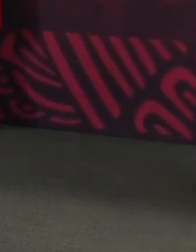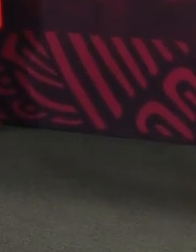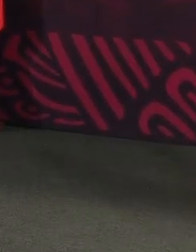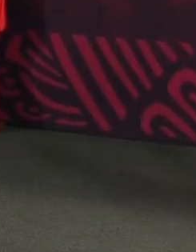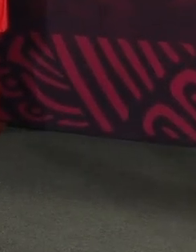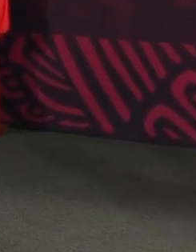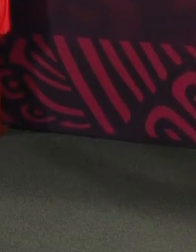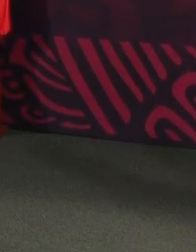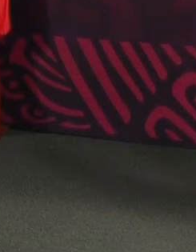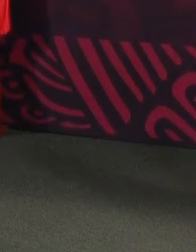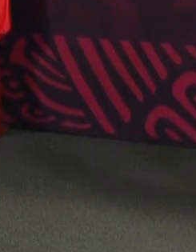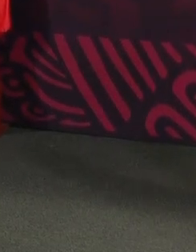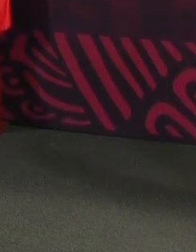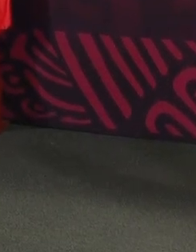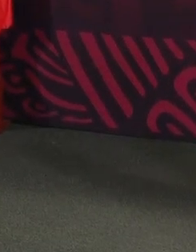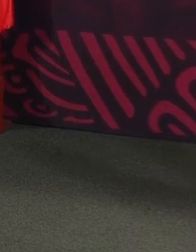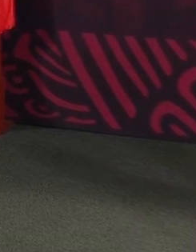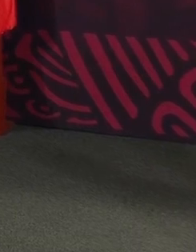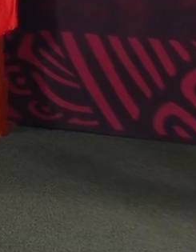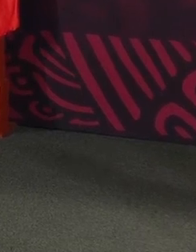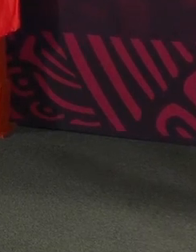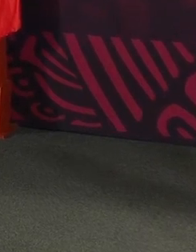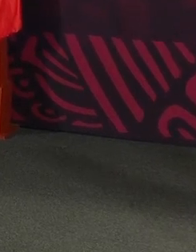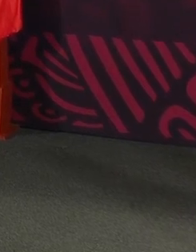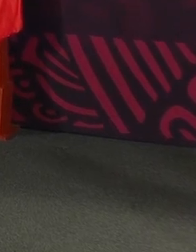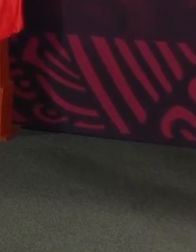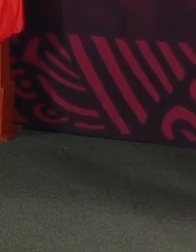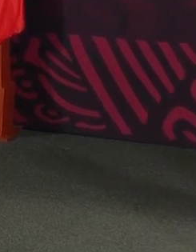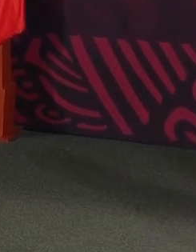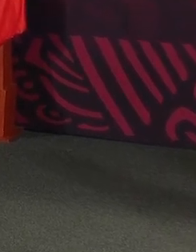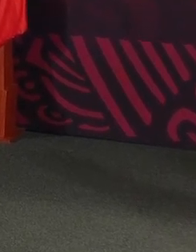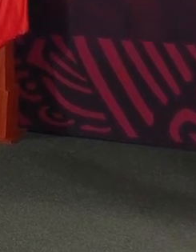Ánimo. Vamos a traer un historiador